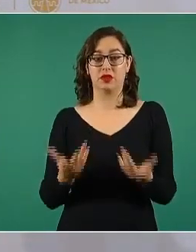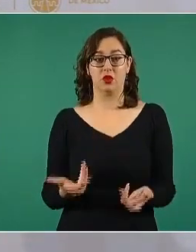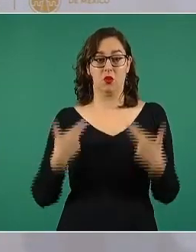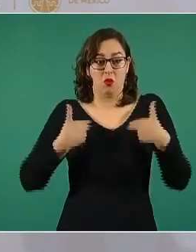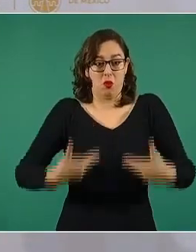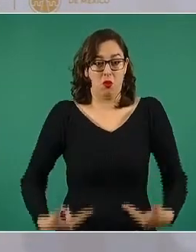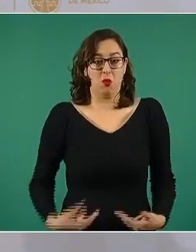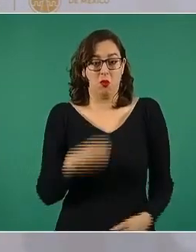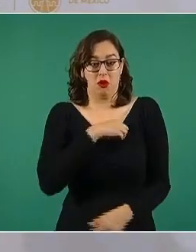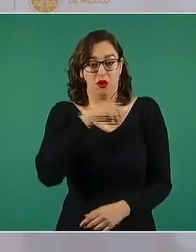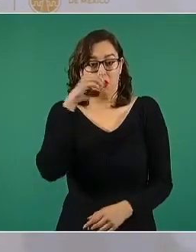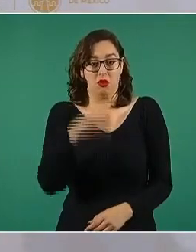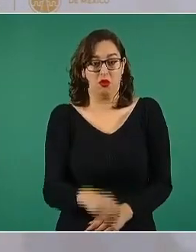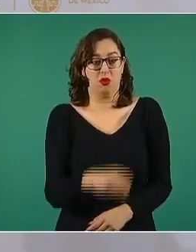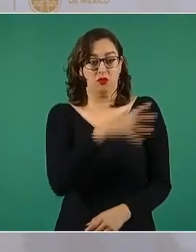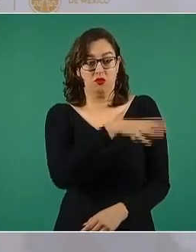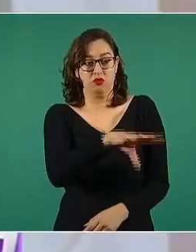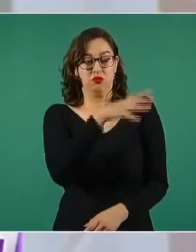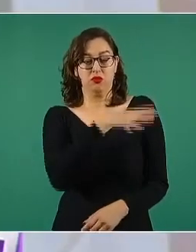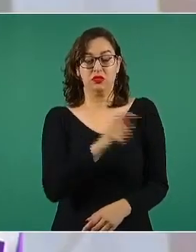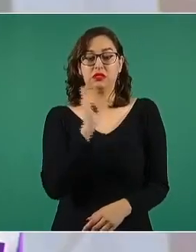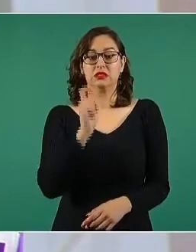una herramienta de la supremacía